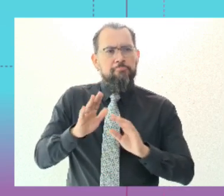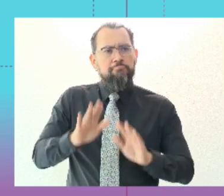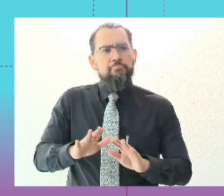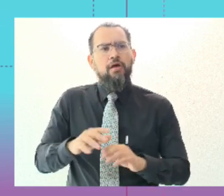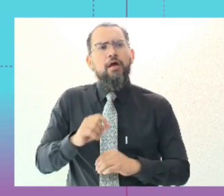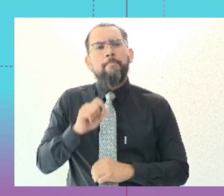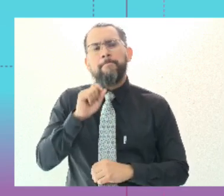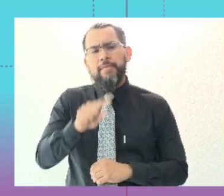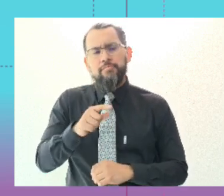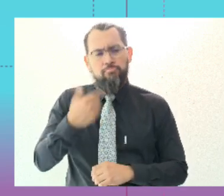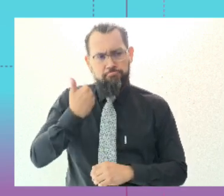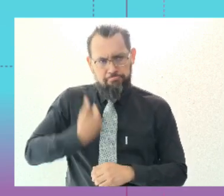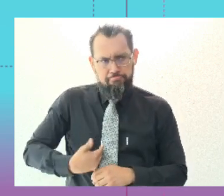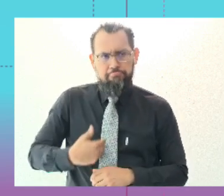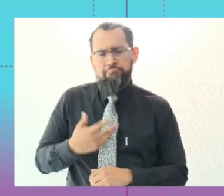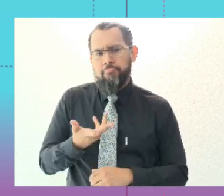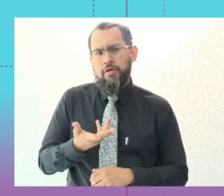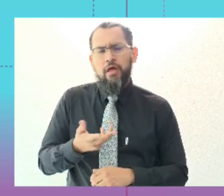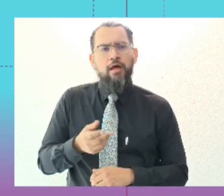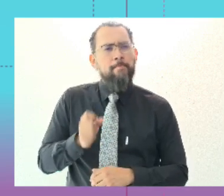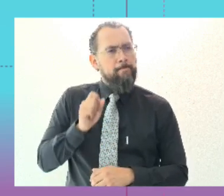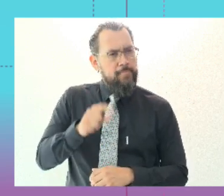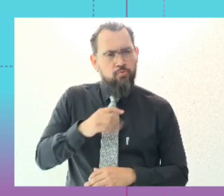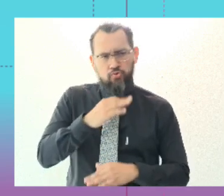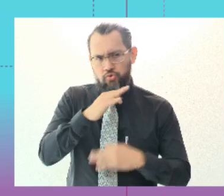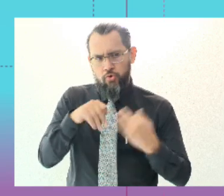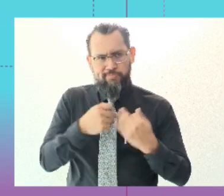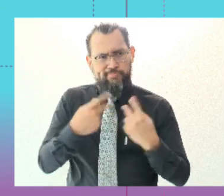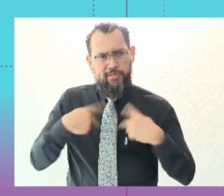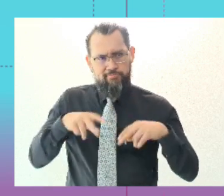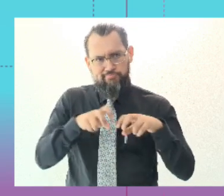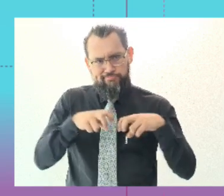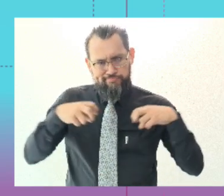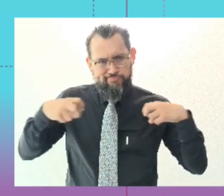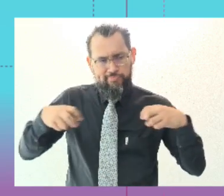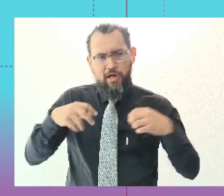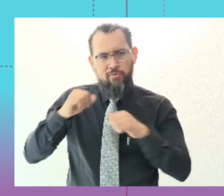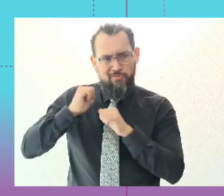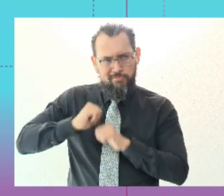servidora, y desde luego con el resto del Pleno, seguir llevando a cabo